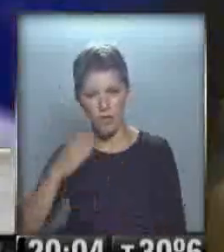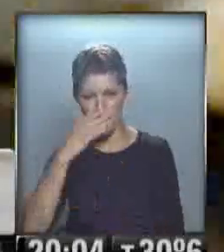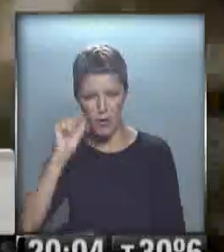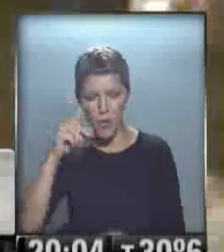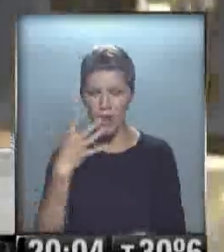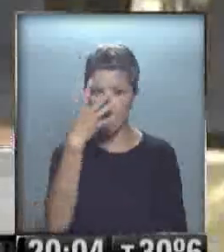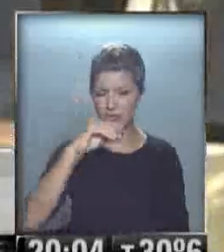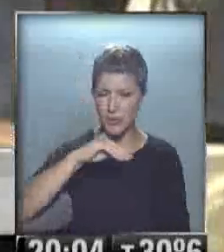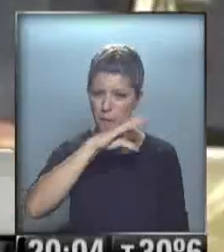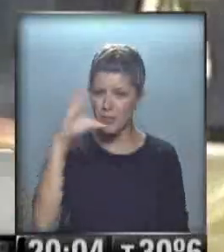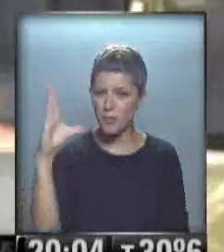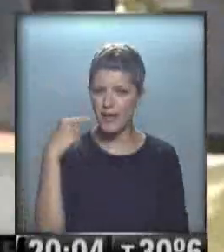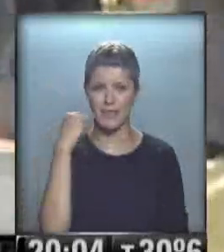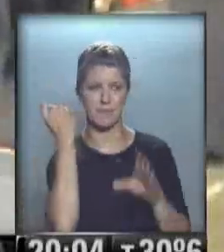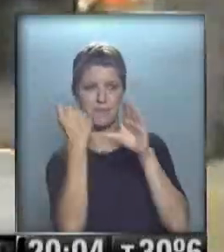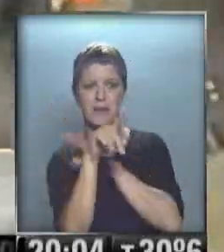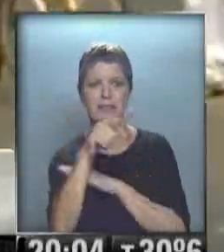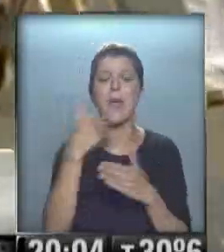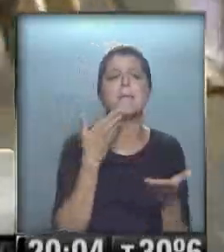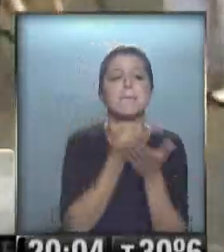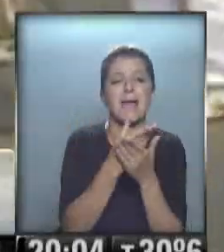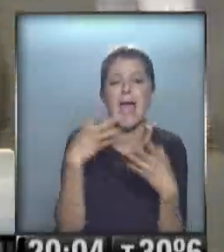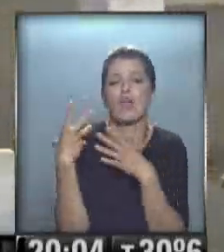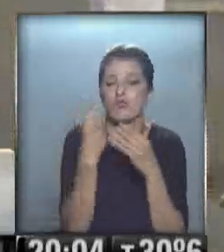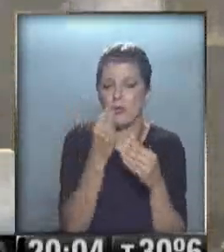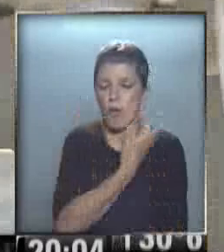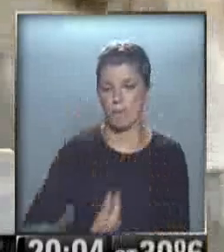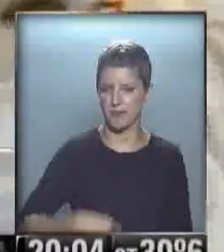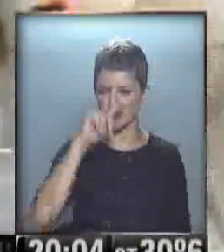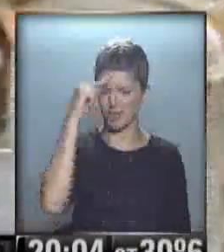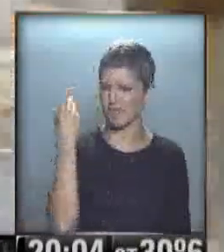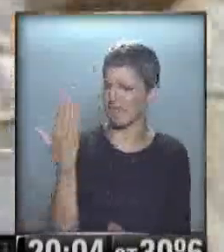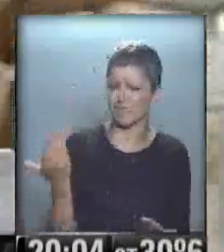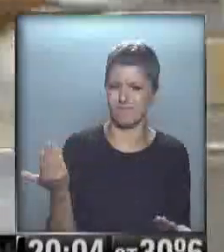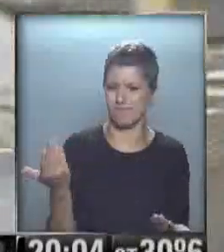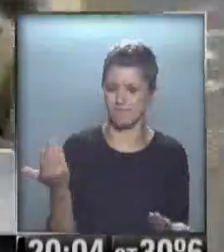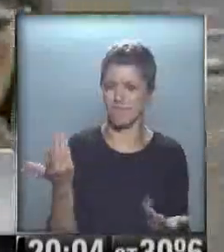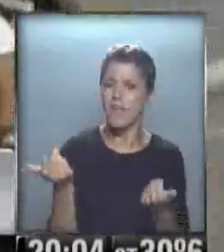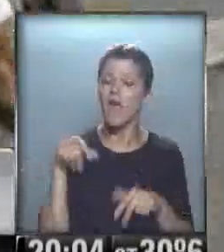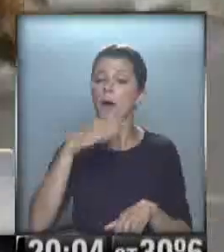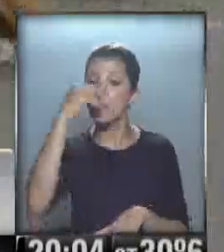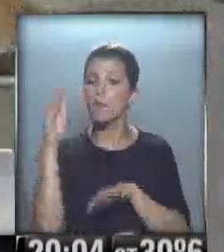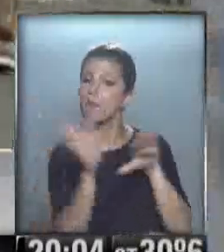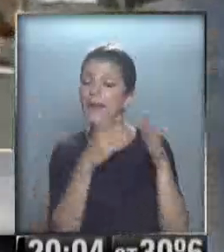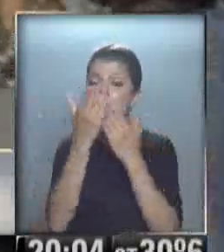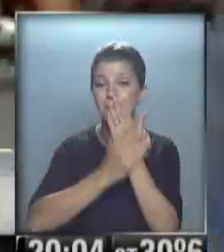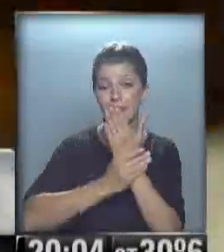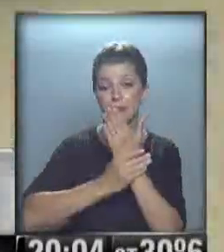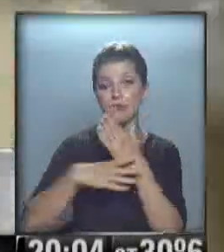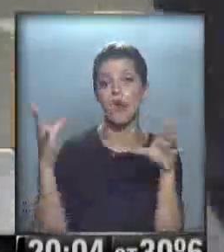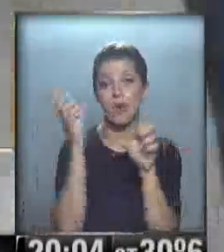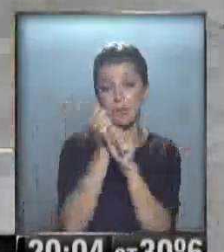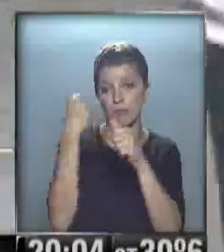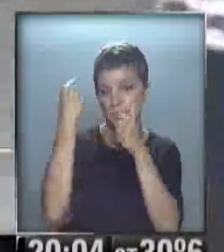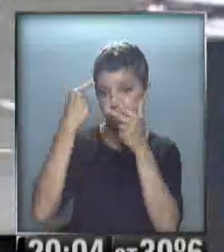madrugada pidiendo ayuda al gobierno nacional. El ministro de Interior y Transporte, Florencio Randazzo, informó